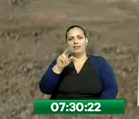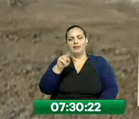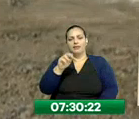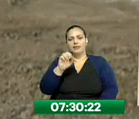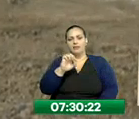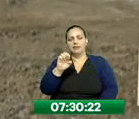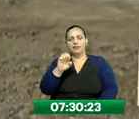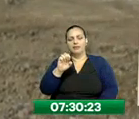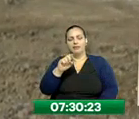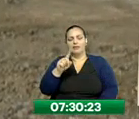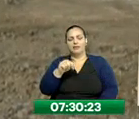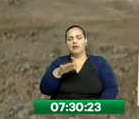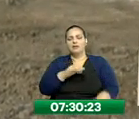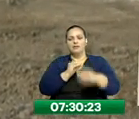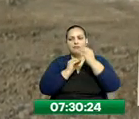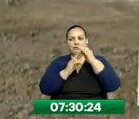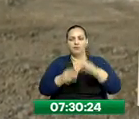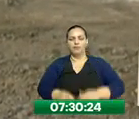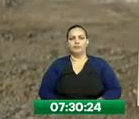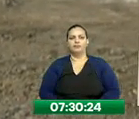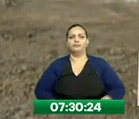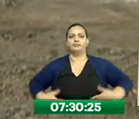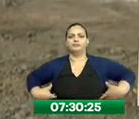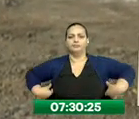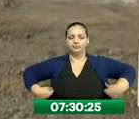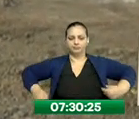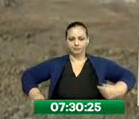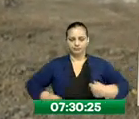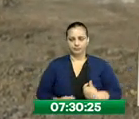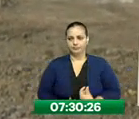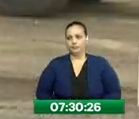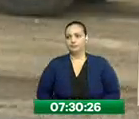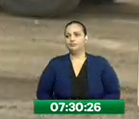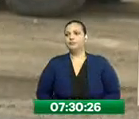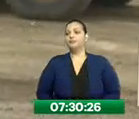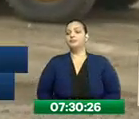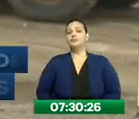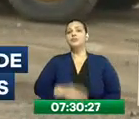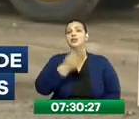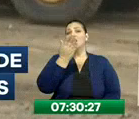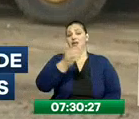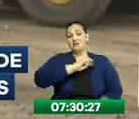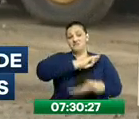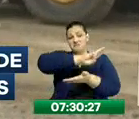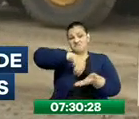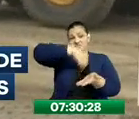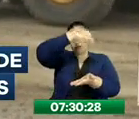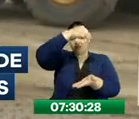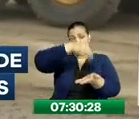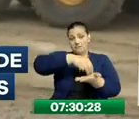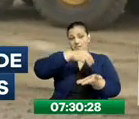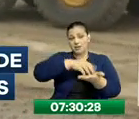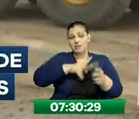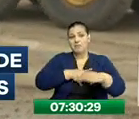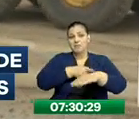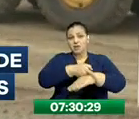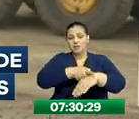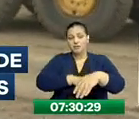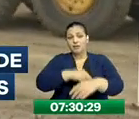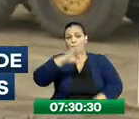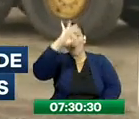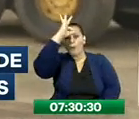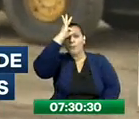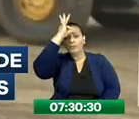El Gobierno Nacional terminará de forma unilateral el contrato con el consorcio a cargo de la construcción del Hospital de Pedernales. En los próximos